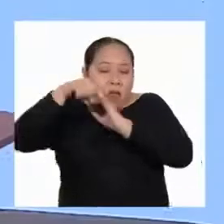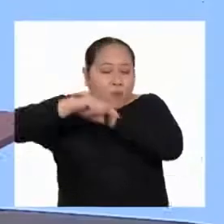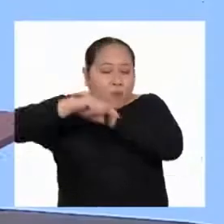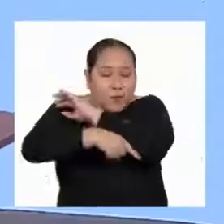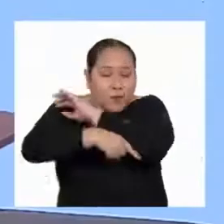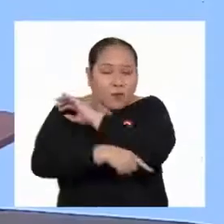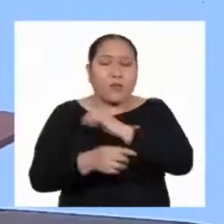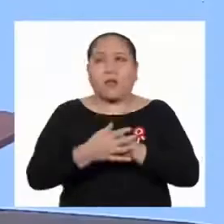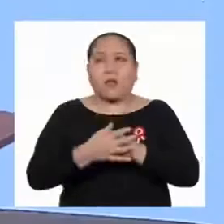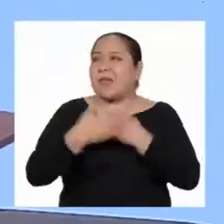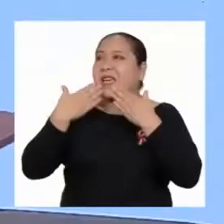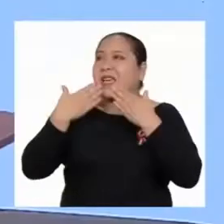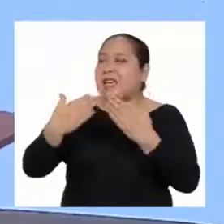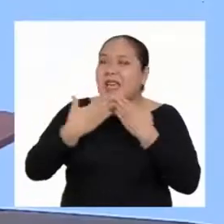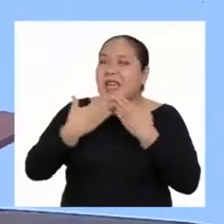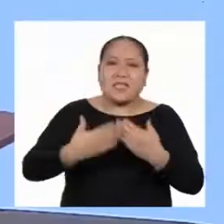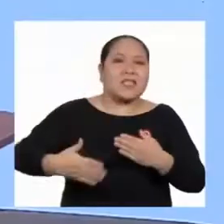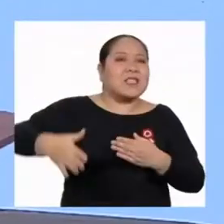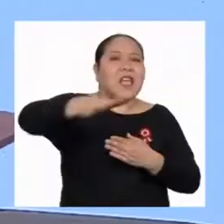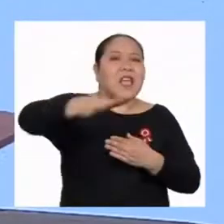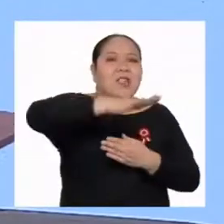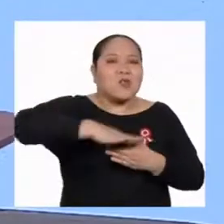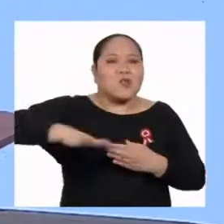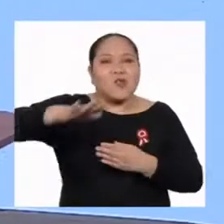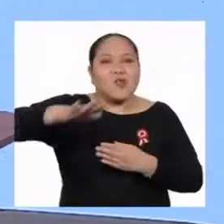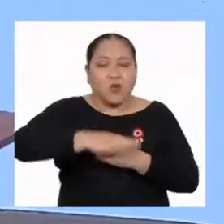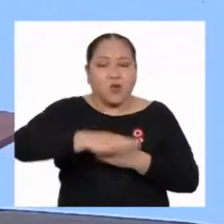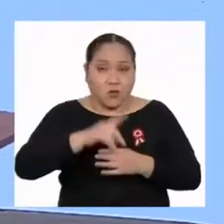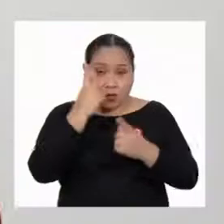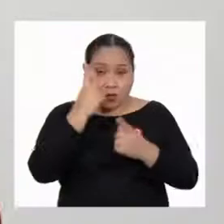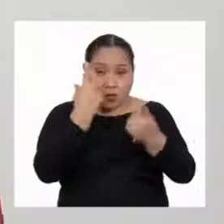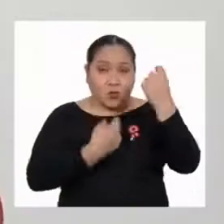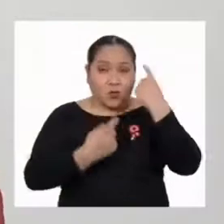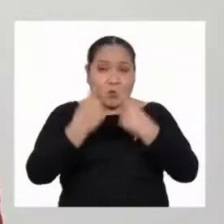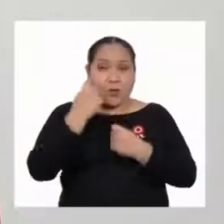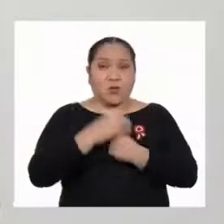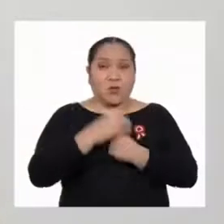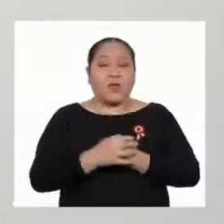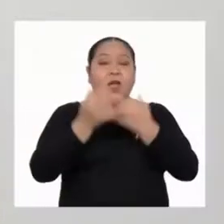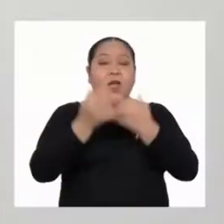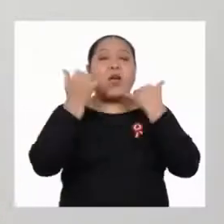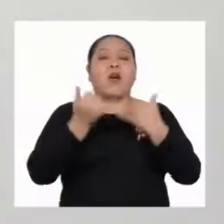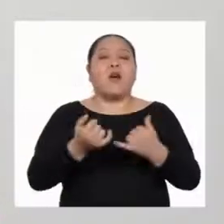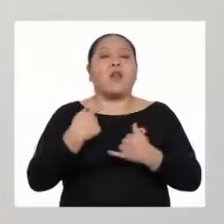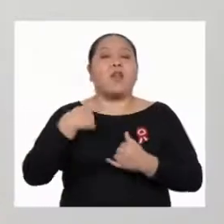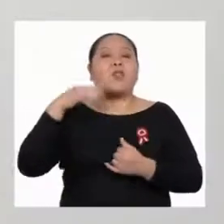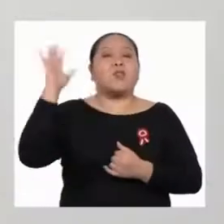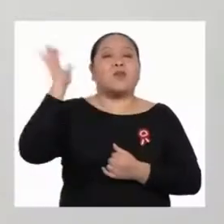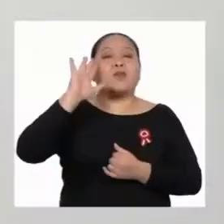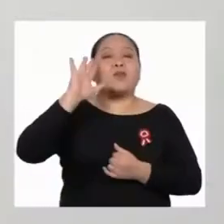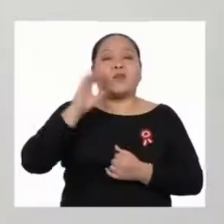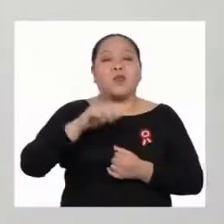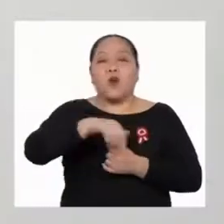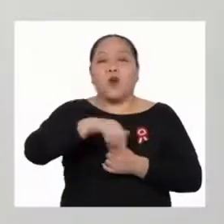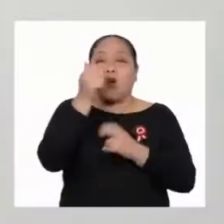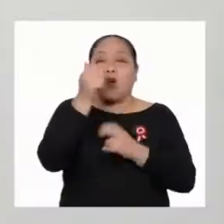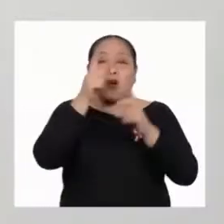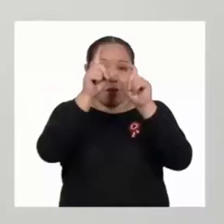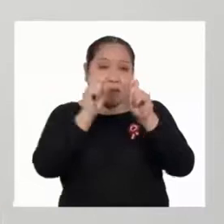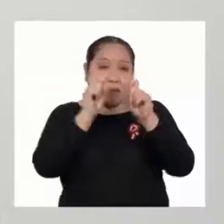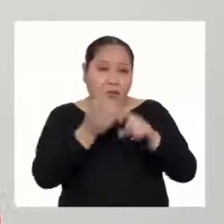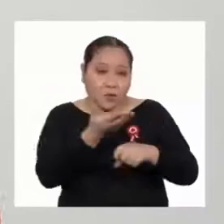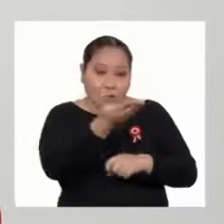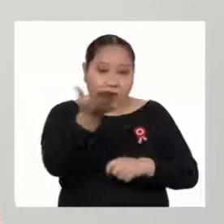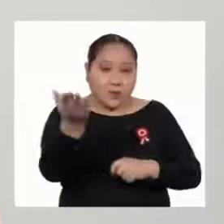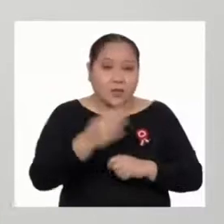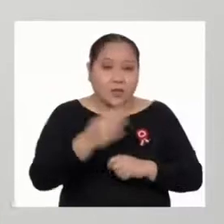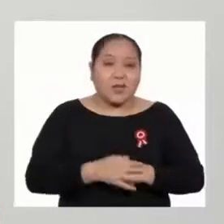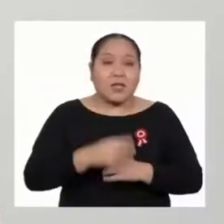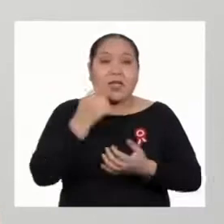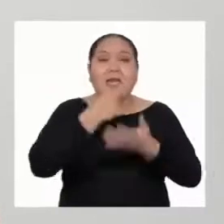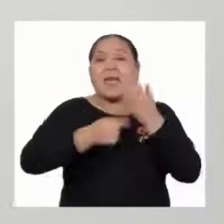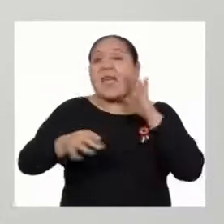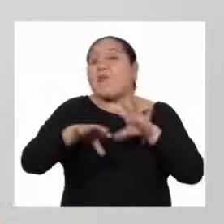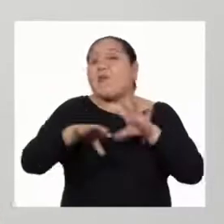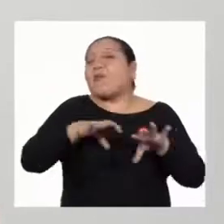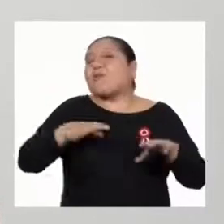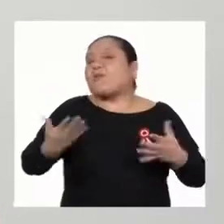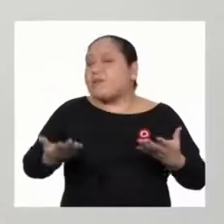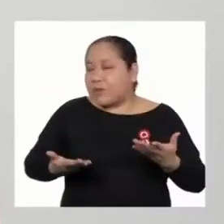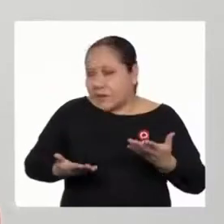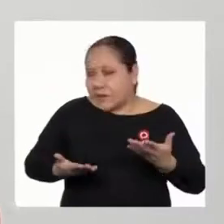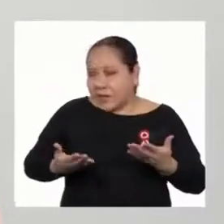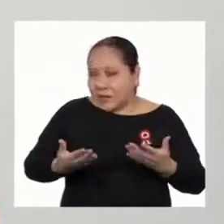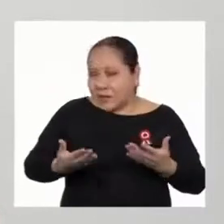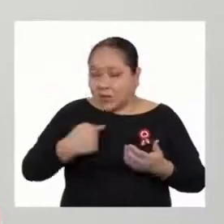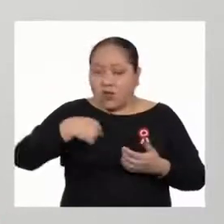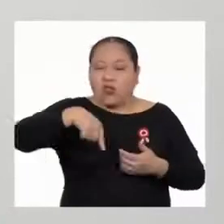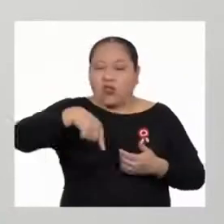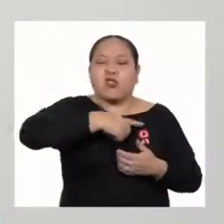profundidad. Gracias a todas y todos por sus preguntas. Ahora yo me despido con otra pregunta para ustedes. ¿Qué acciones podemos hacer